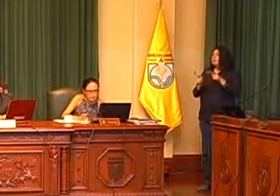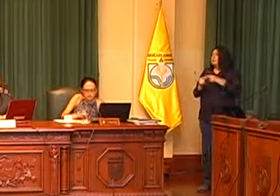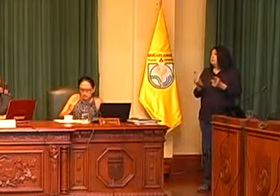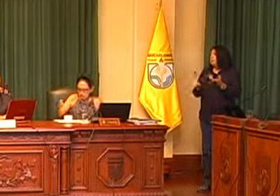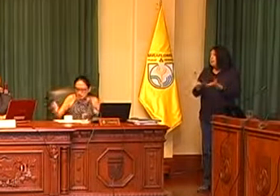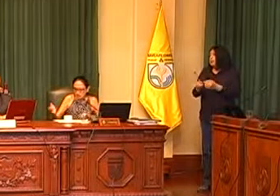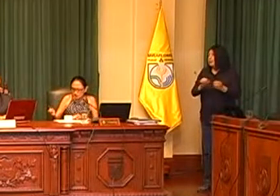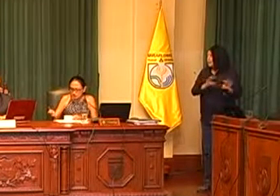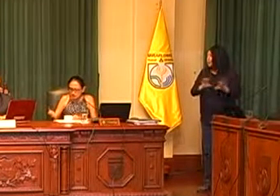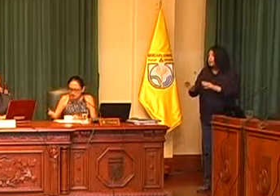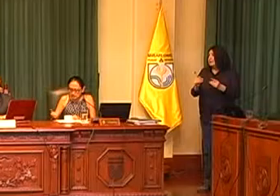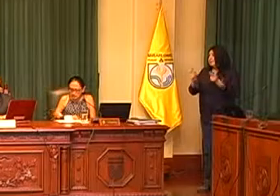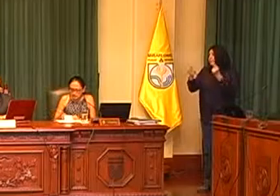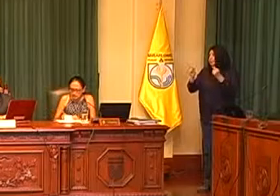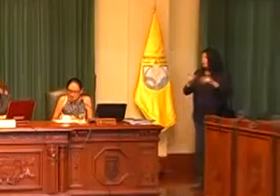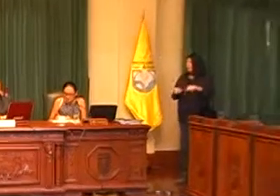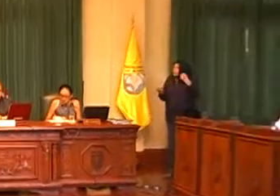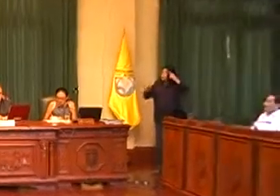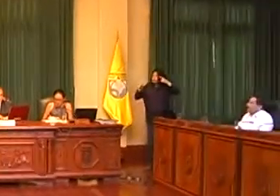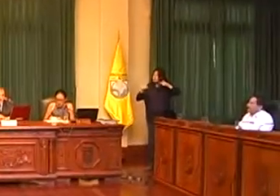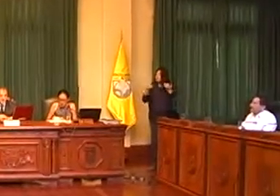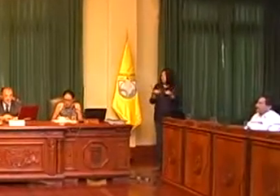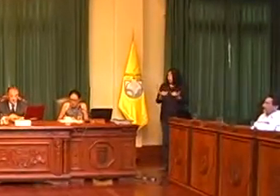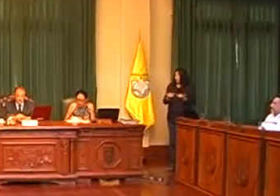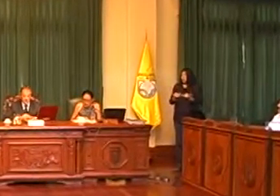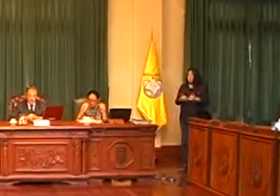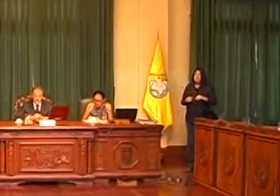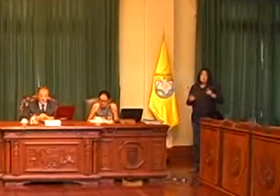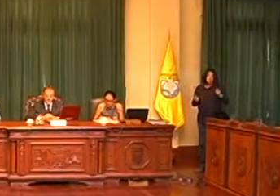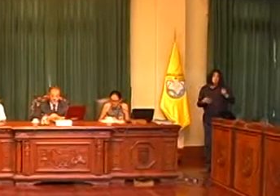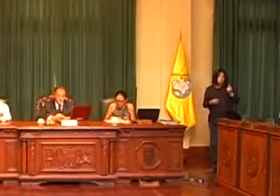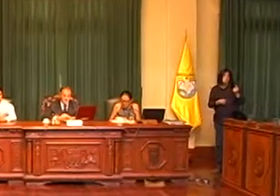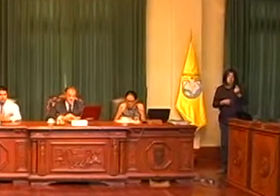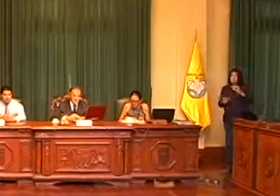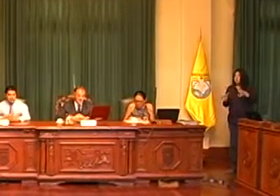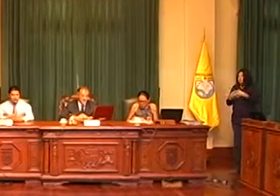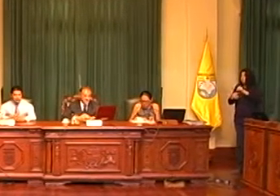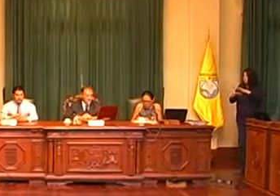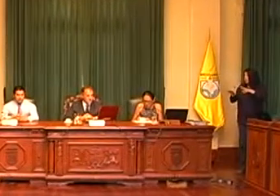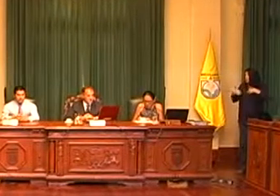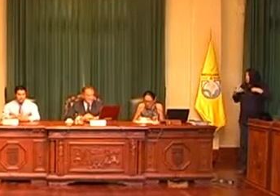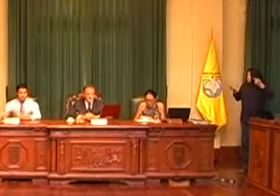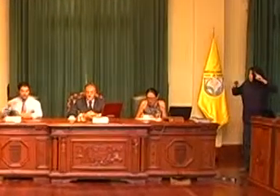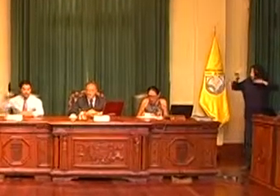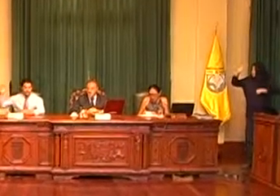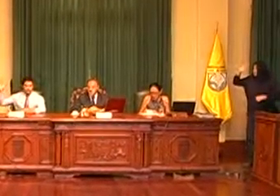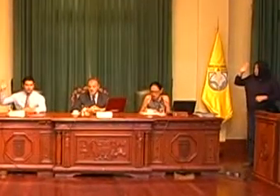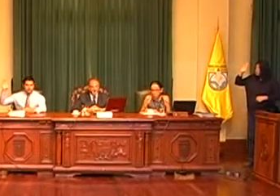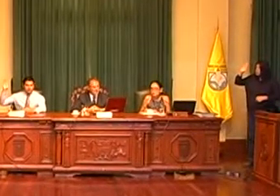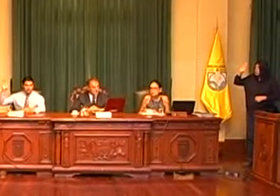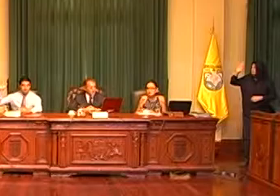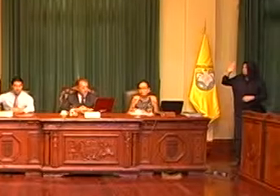ejecución inmediata de los acuerdos tomados esta mañana. Aquellos miembros del Consejo que estén a favor, si no se expresaron en señal de conformidad,